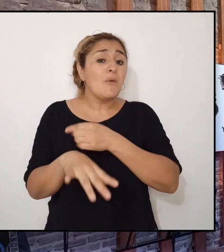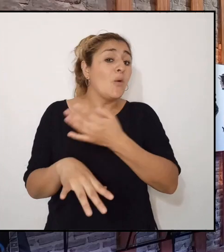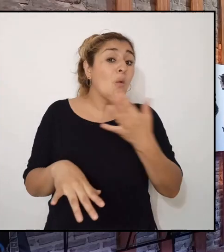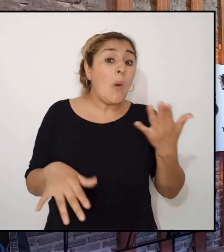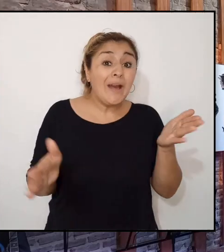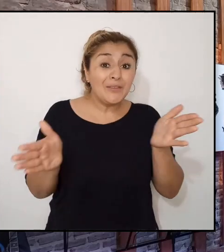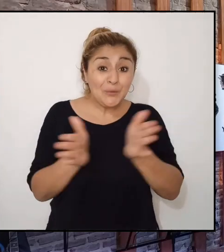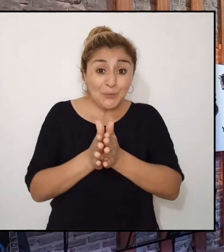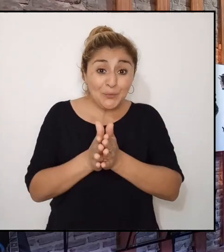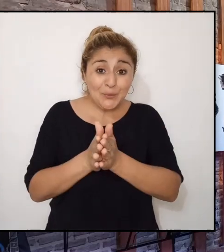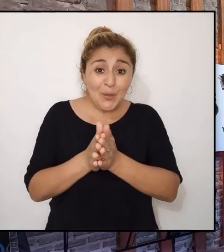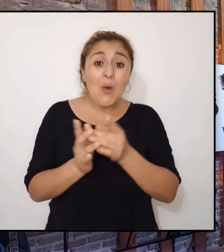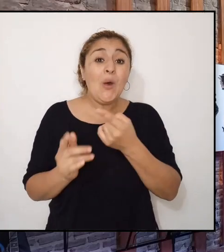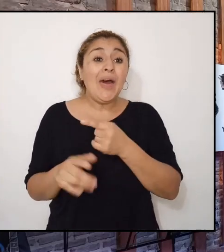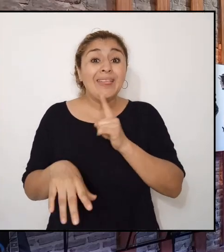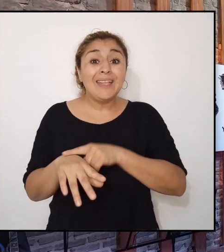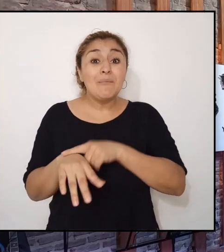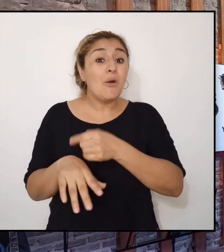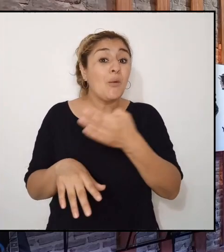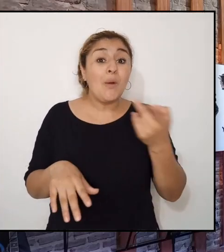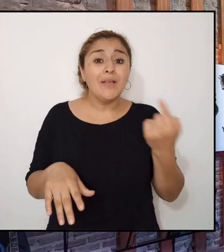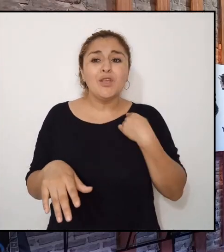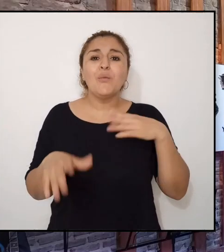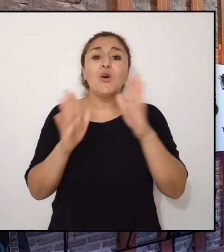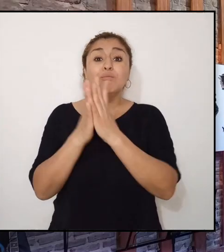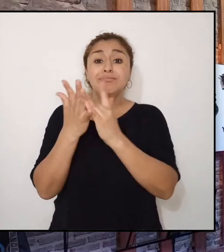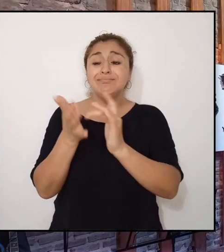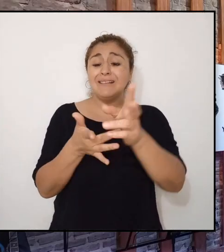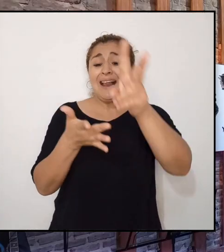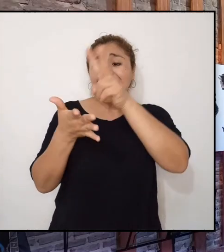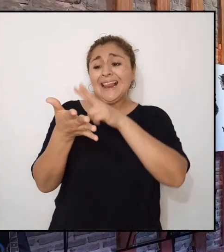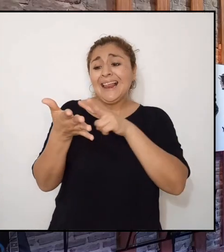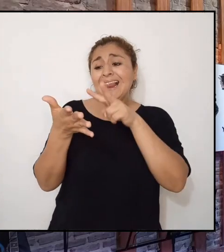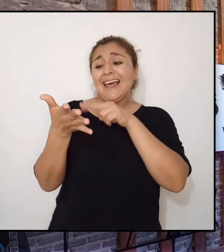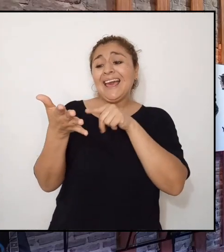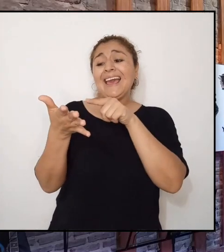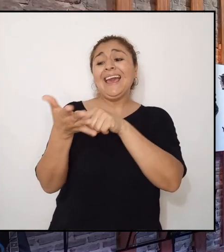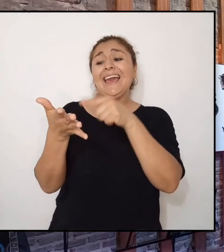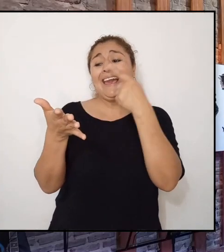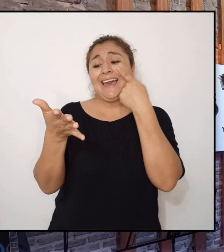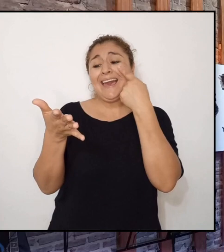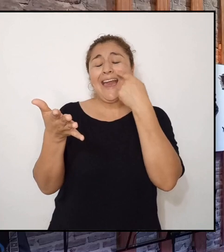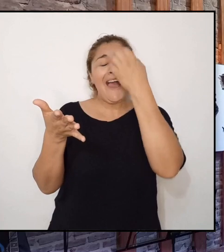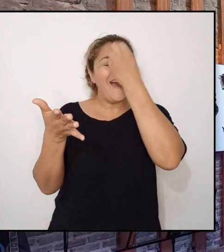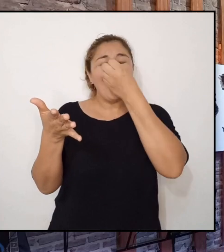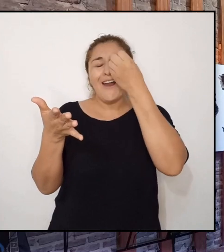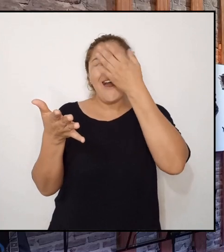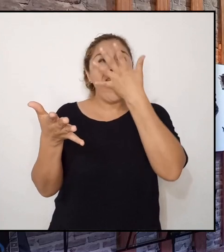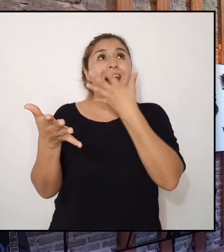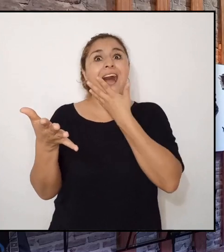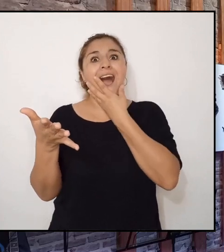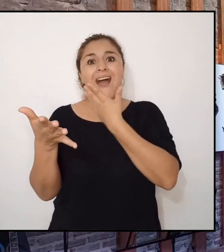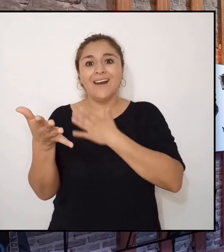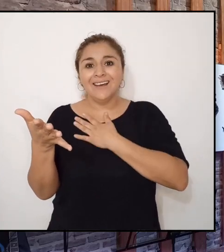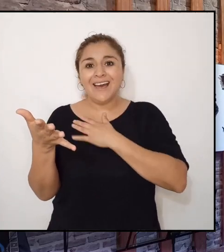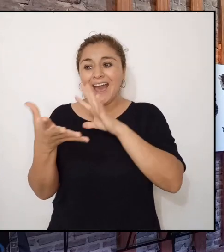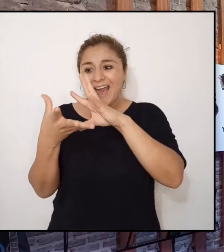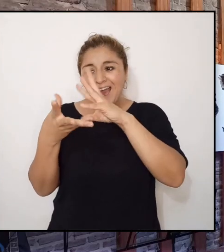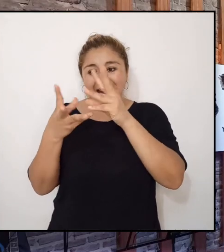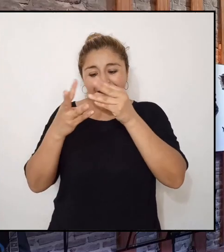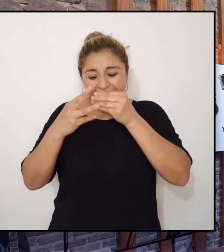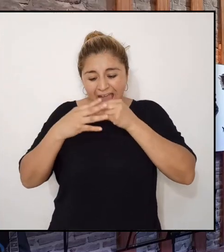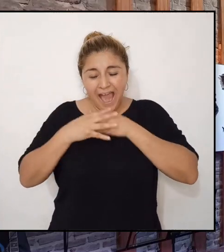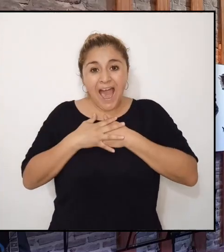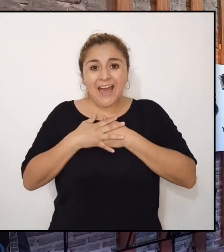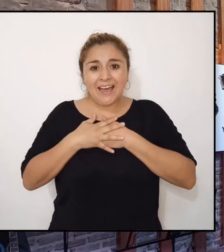su presencia, de su persona? ¿Cuánto tiempo estás estudiando la Biblia?